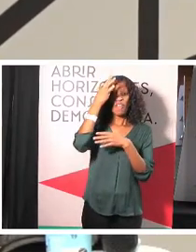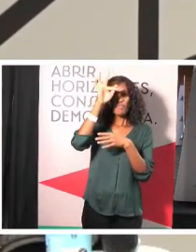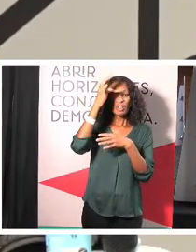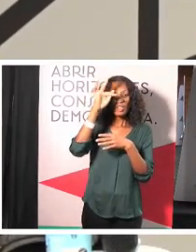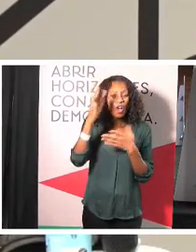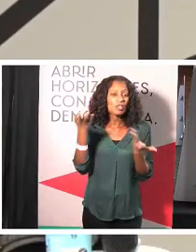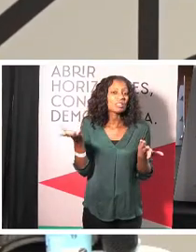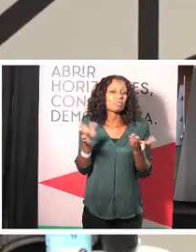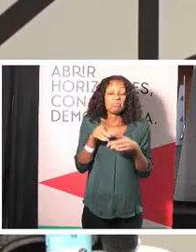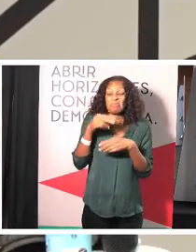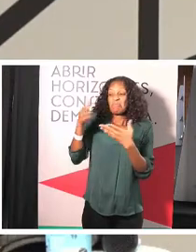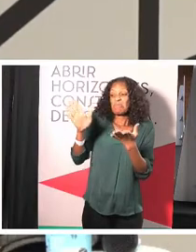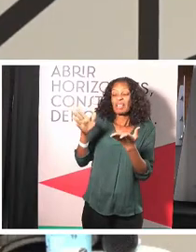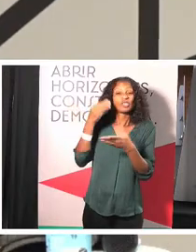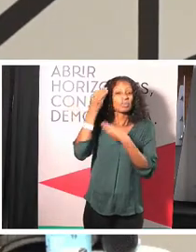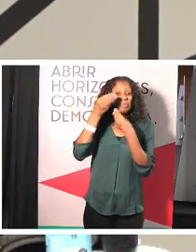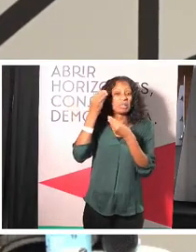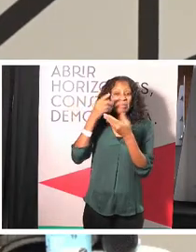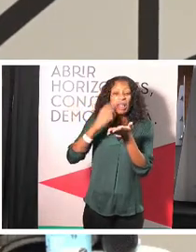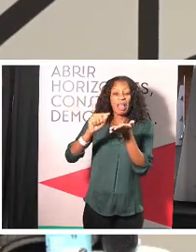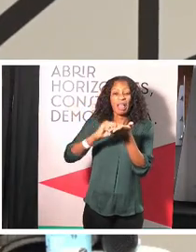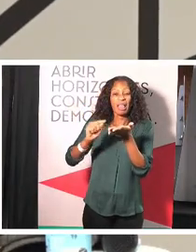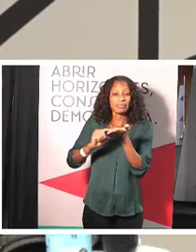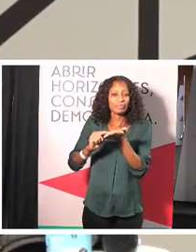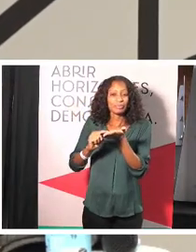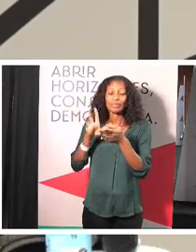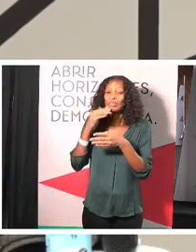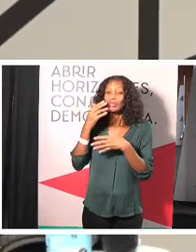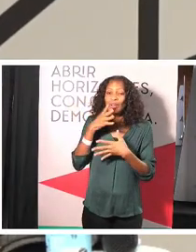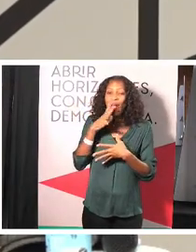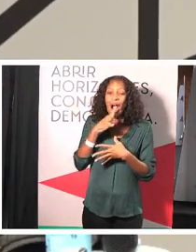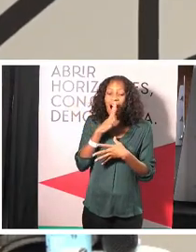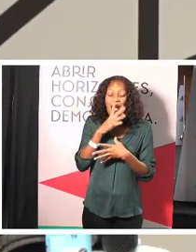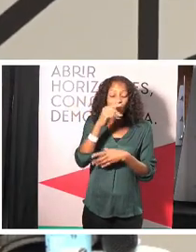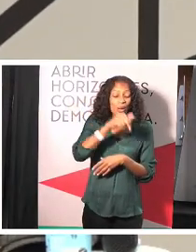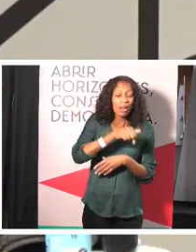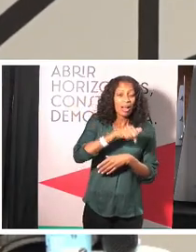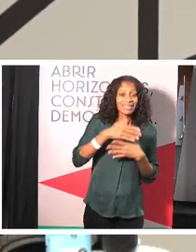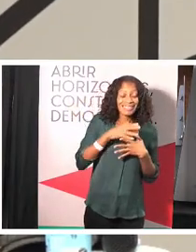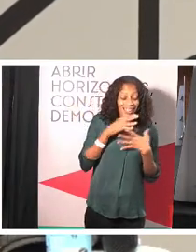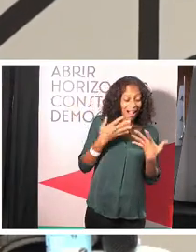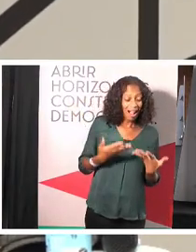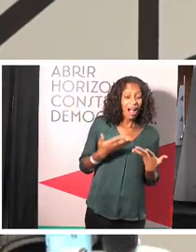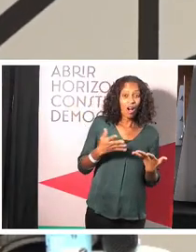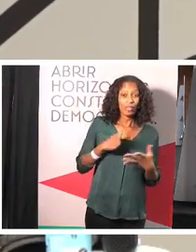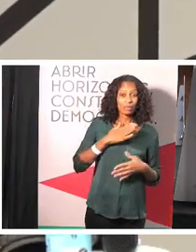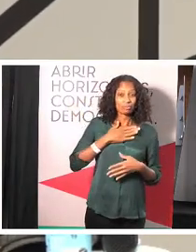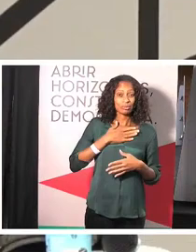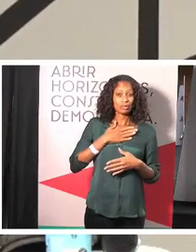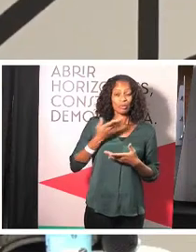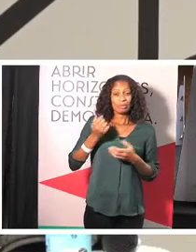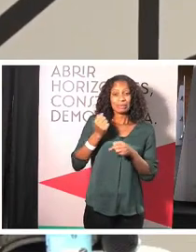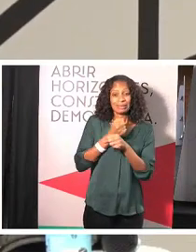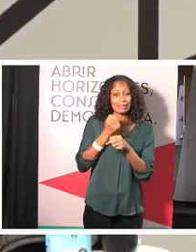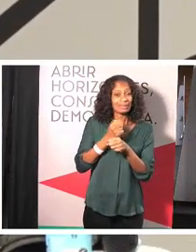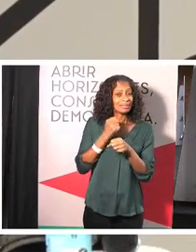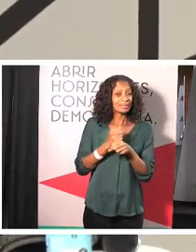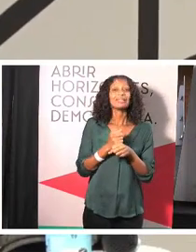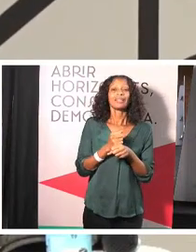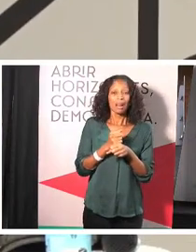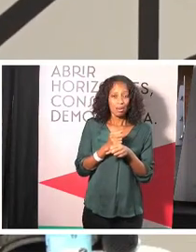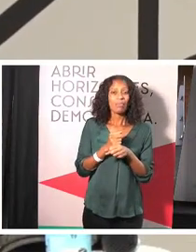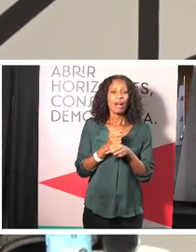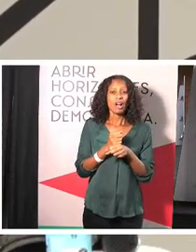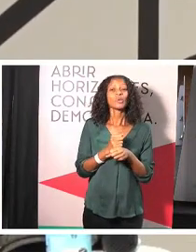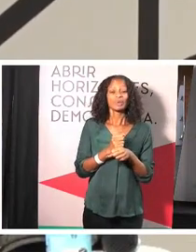jurista. El trabajo es algo que no se crea ni se destruye, simplemente se transforma, ¿no? Cuando dicen